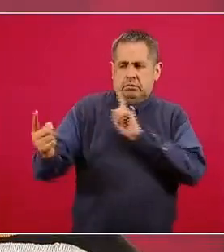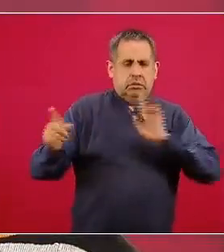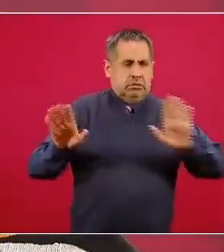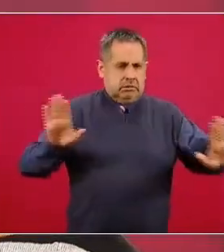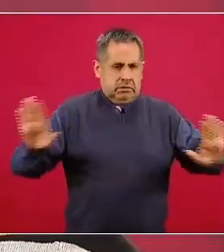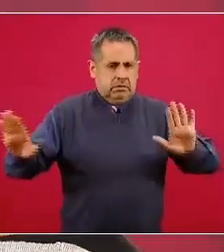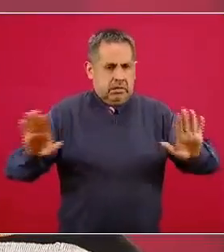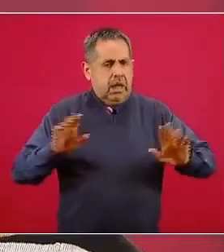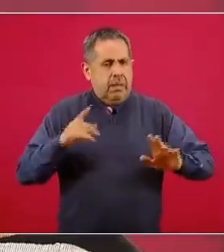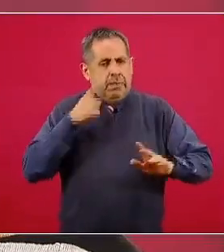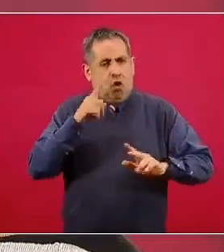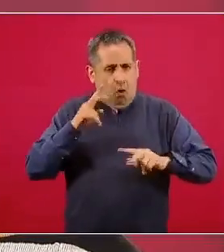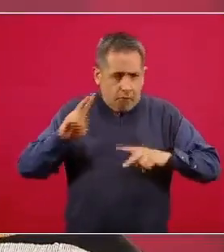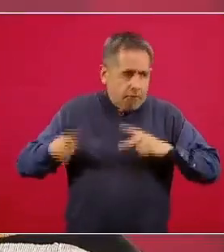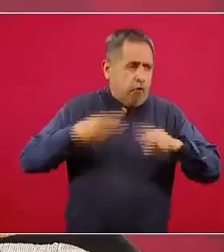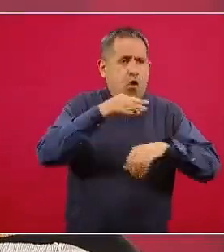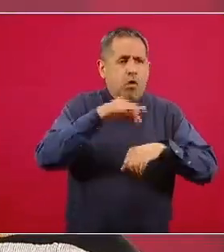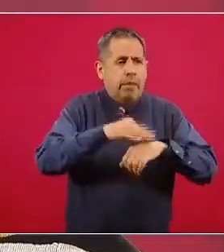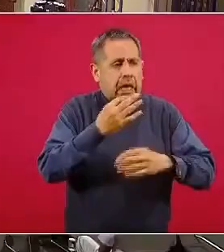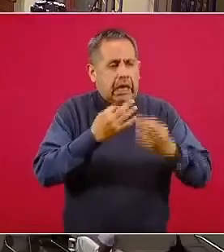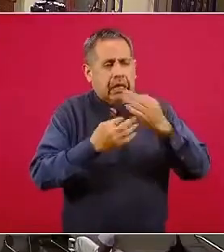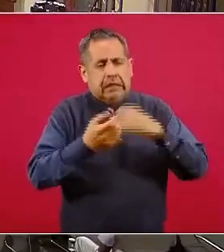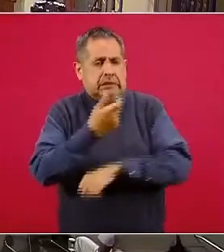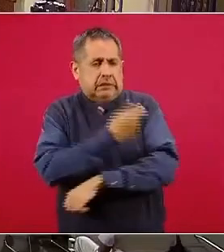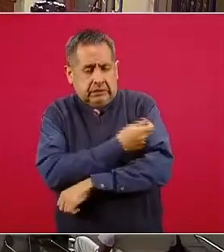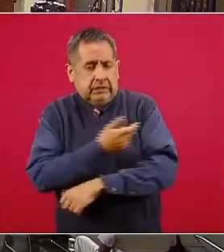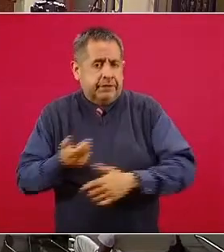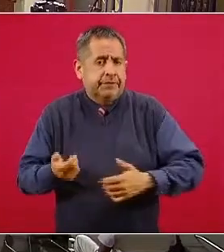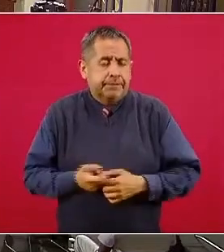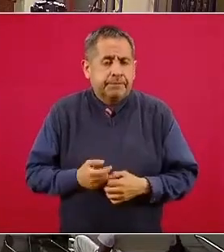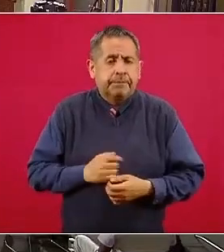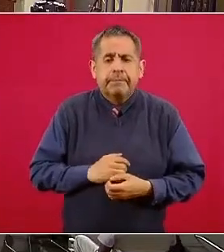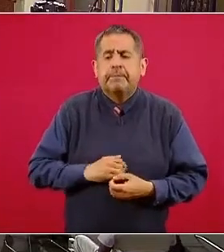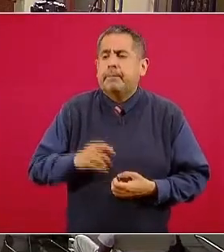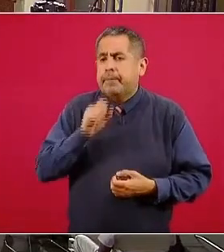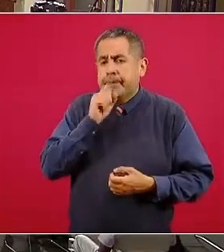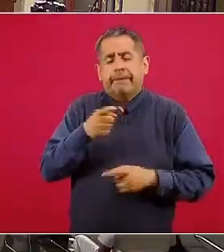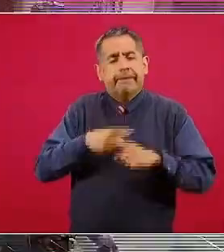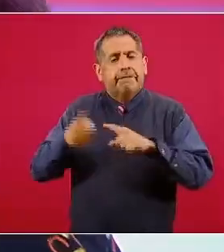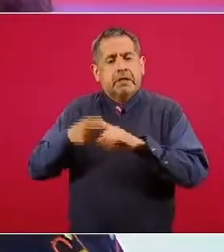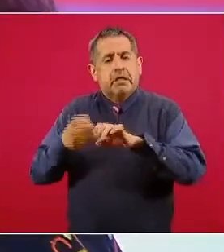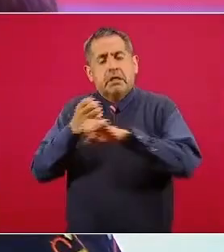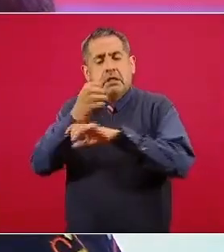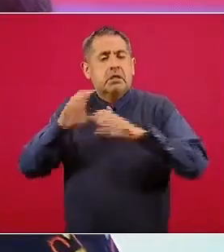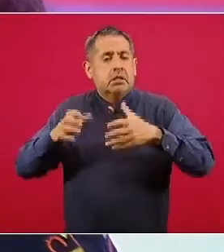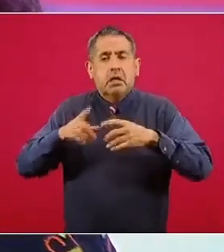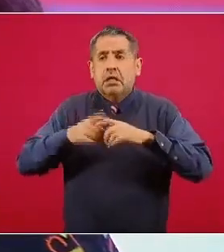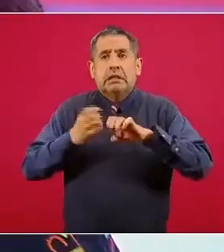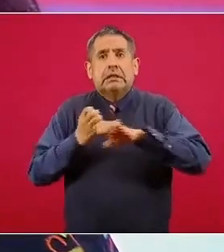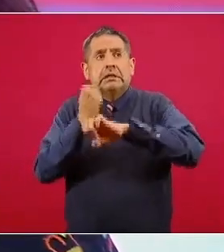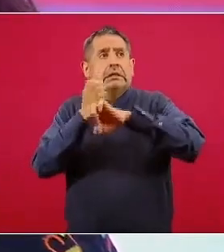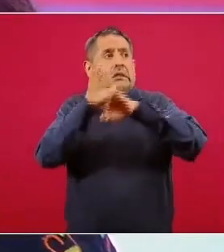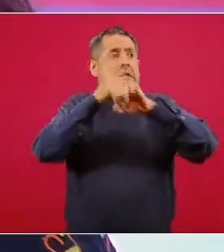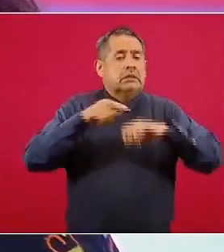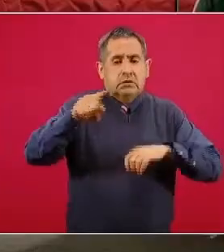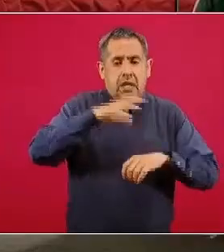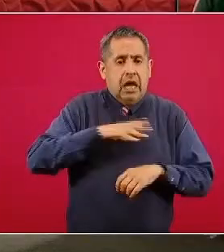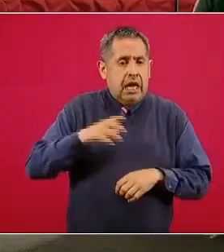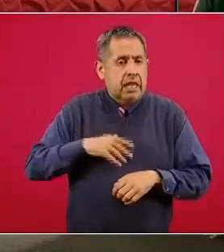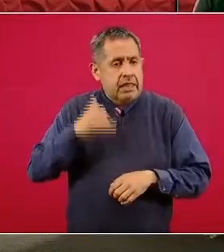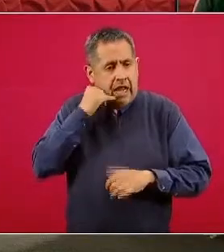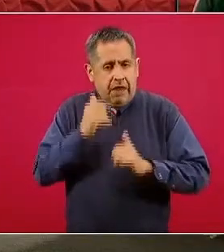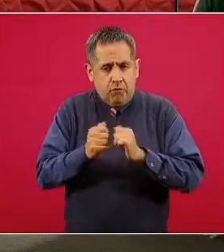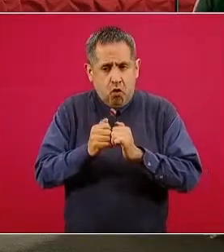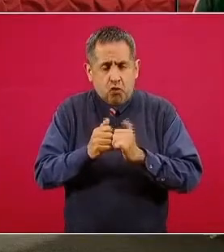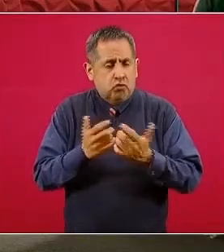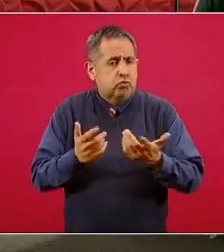más cercana. Por otro lado, también las entidades federativas la mayoría de las entidades federativas tienen teléfonos